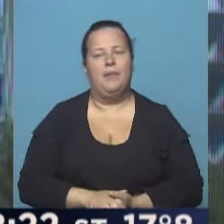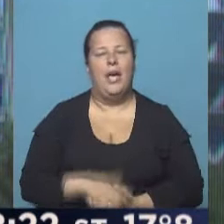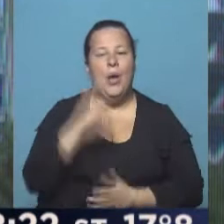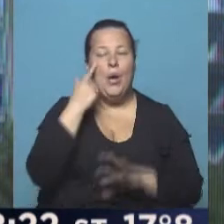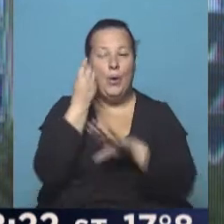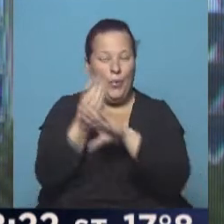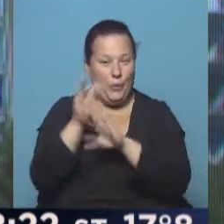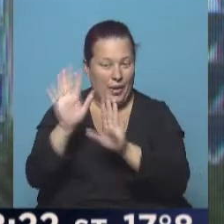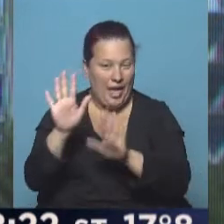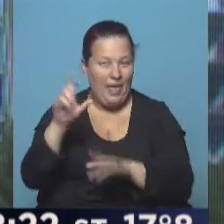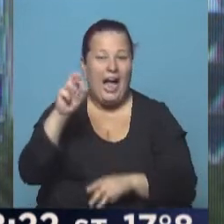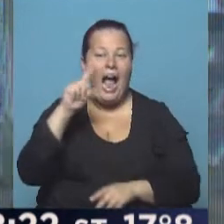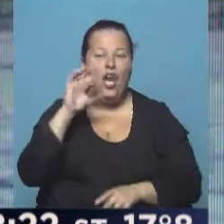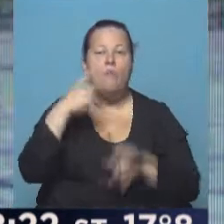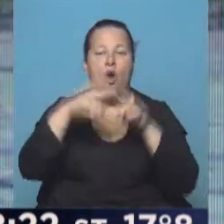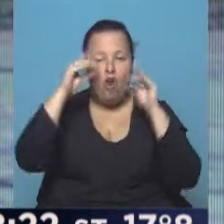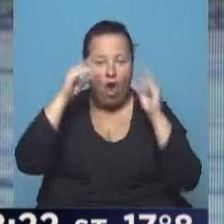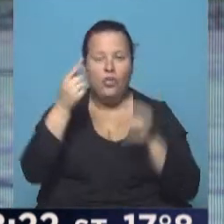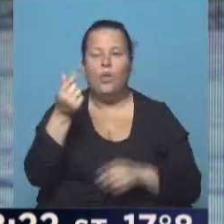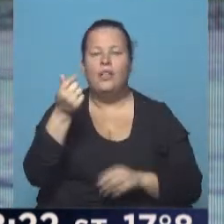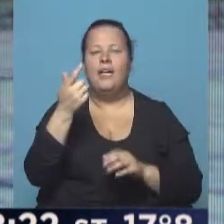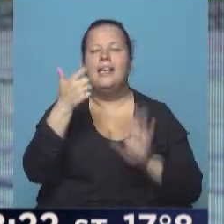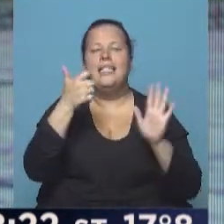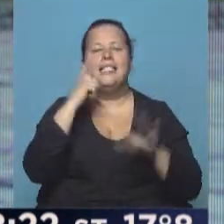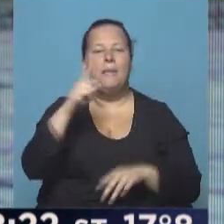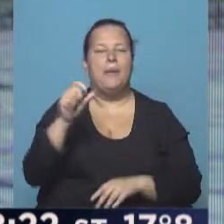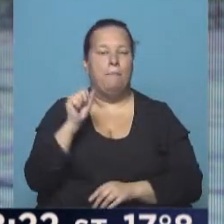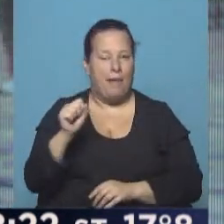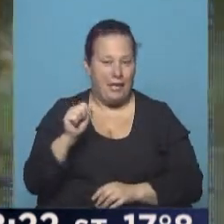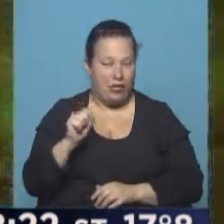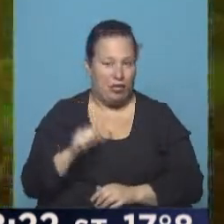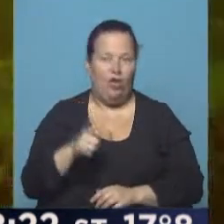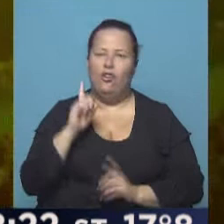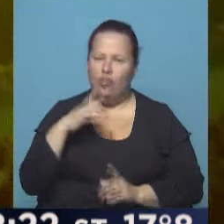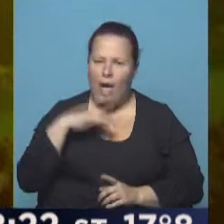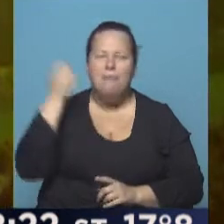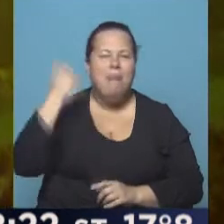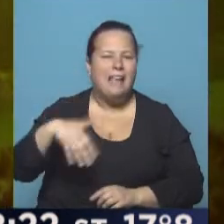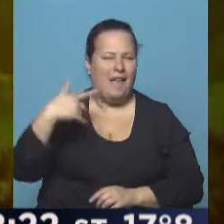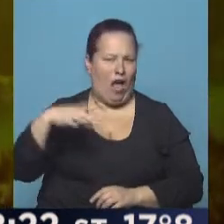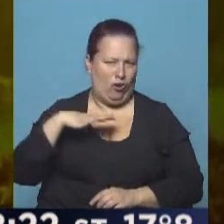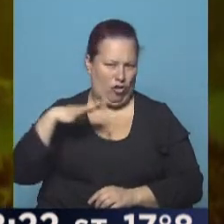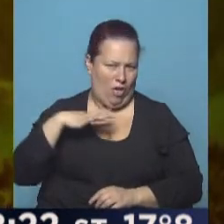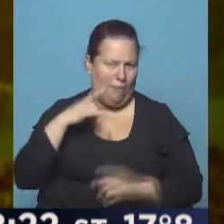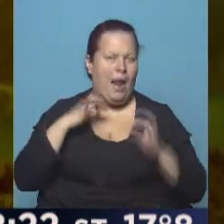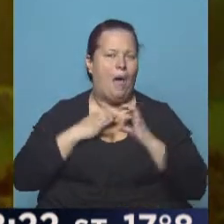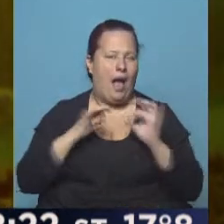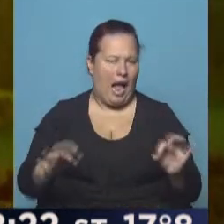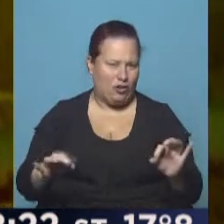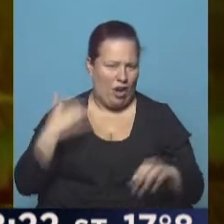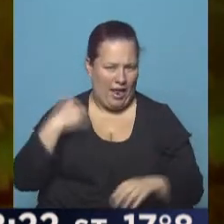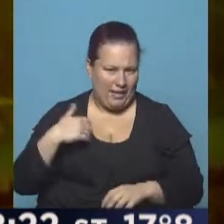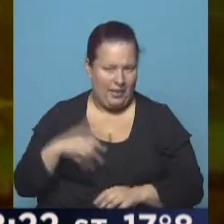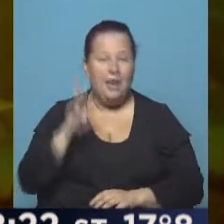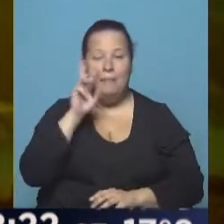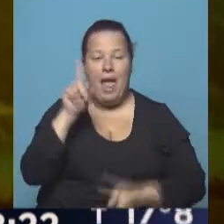estadía en Cariló por noche está cerca de los 6.000 pesos. Sigue siendo el lugar más caro para irse de vacaciones en la Argentina.